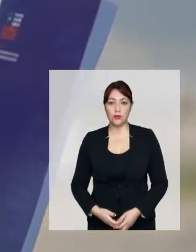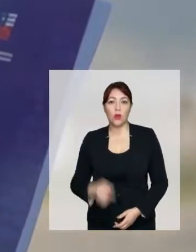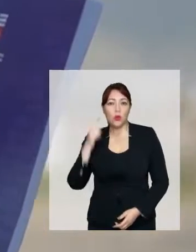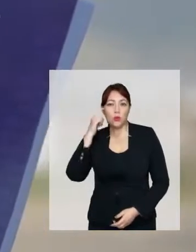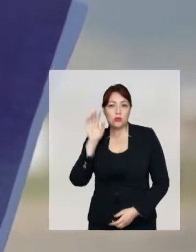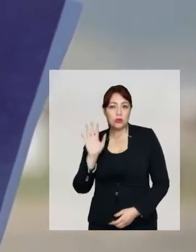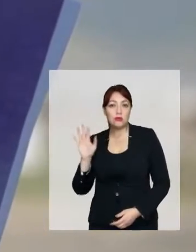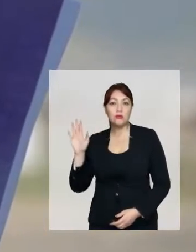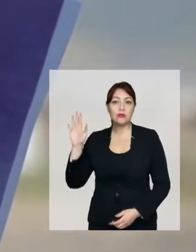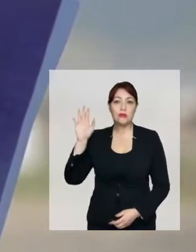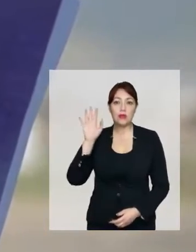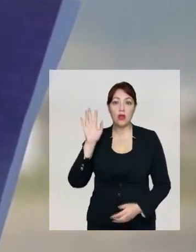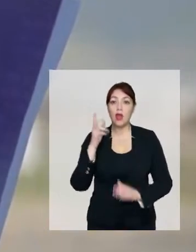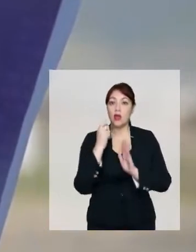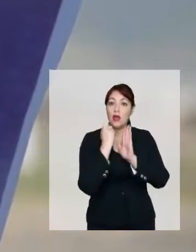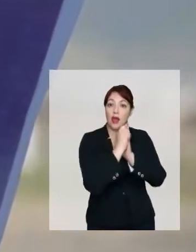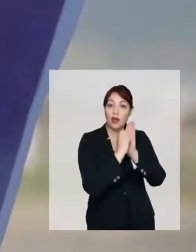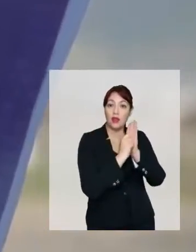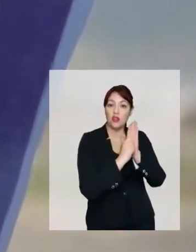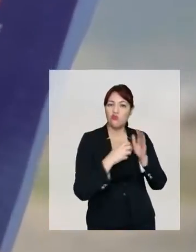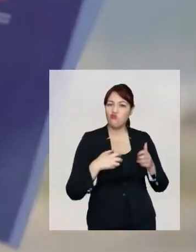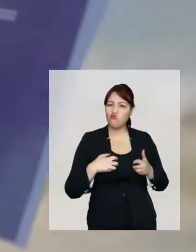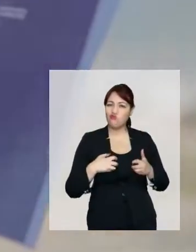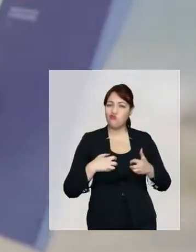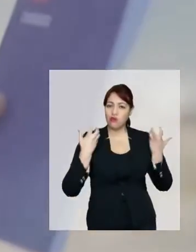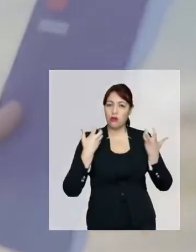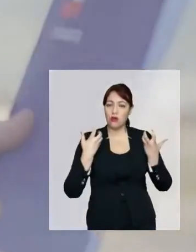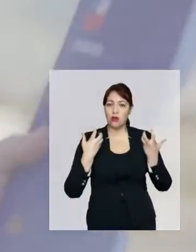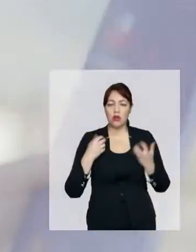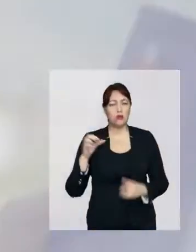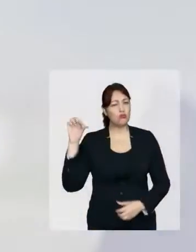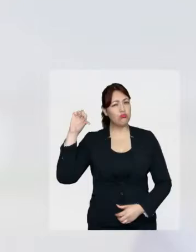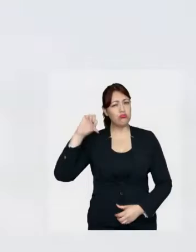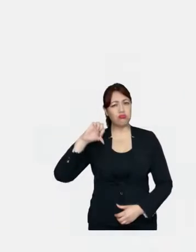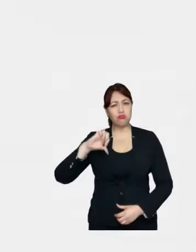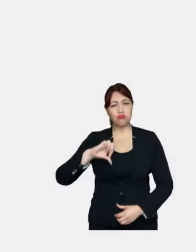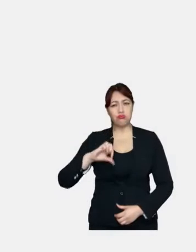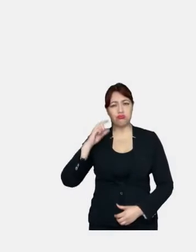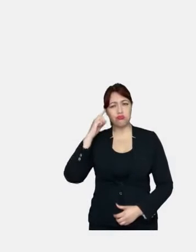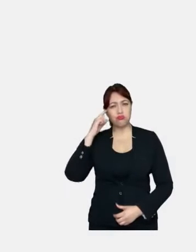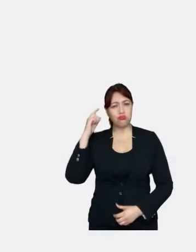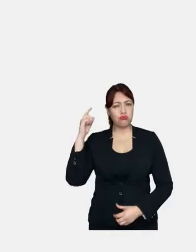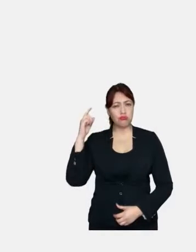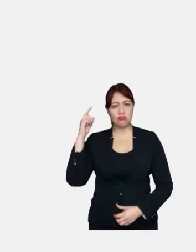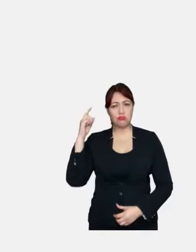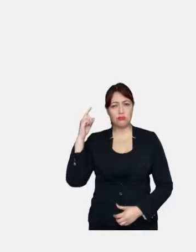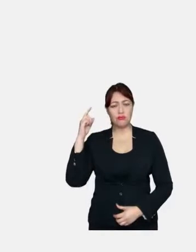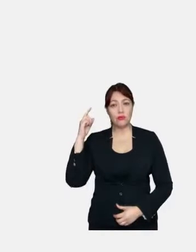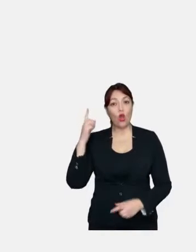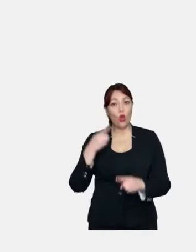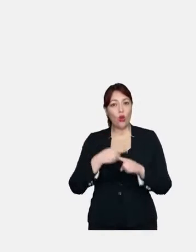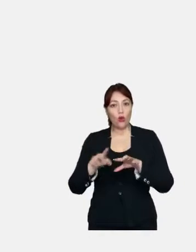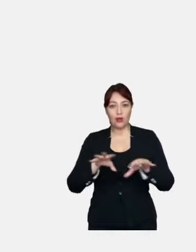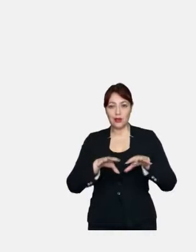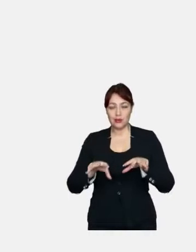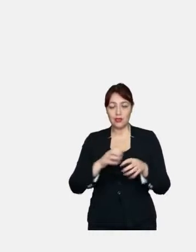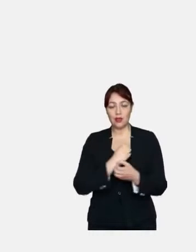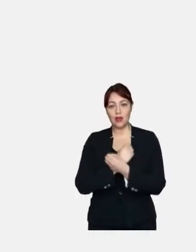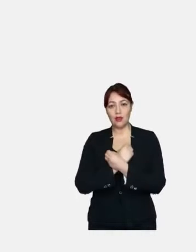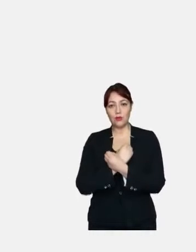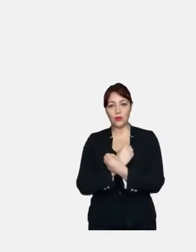Y un sueño escrito con rabia es una pesadilla. Otra cosa es el